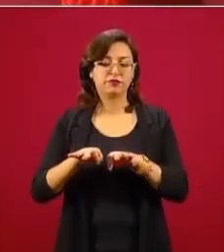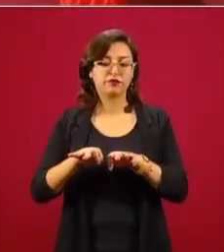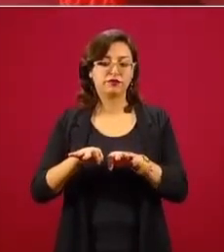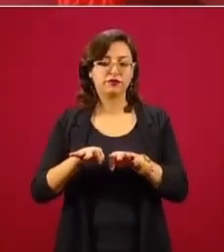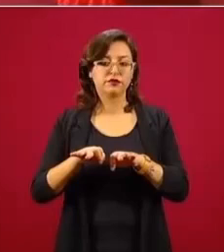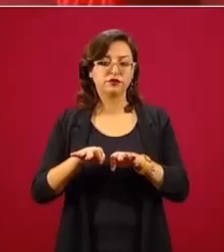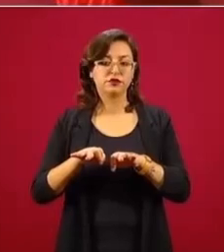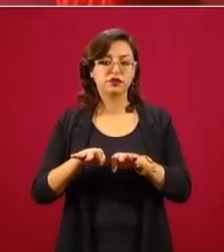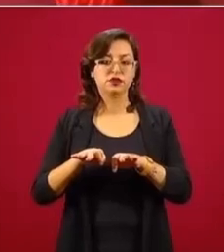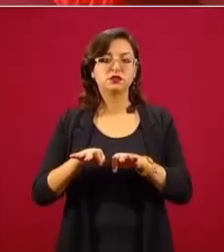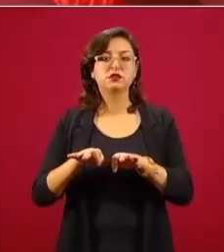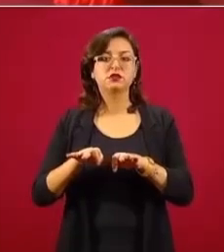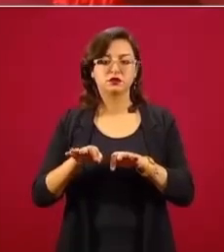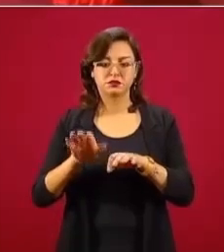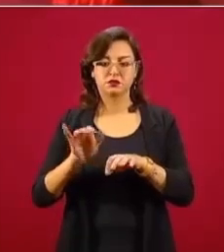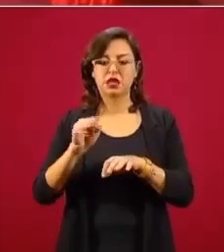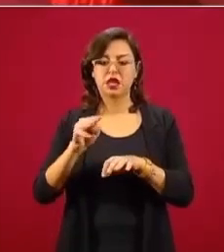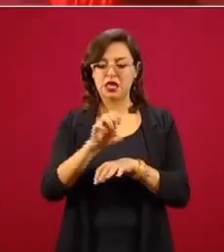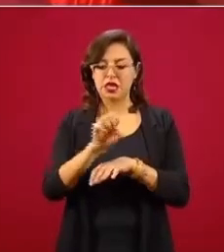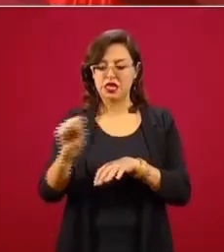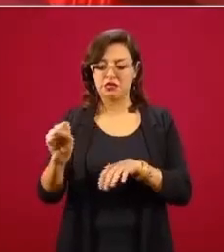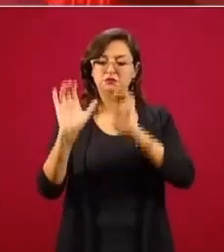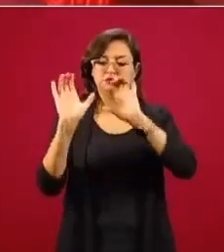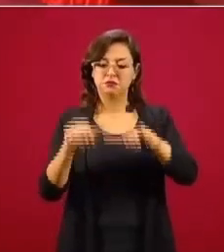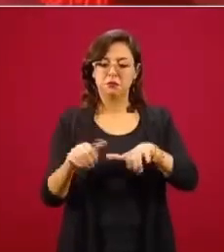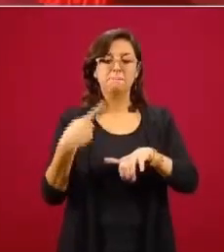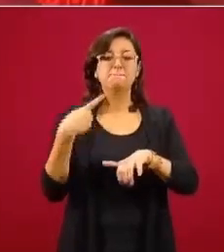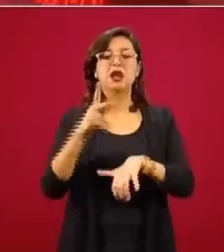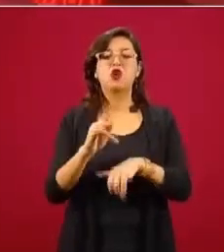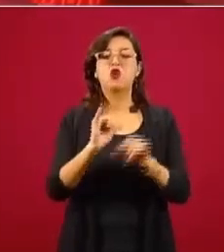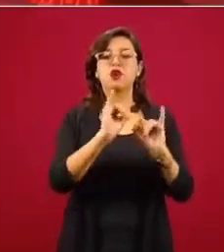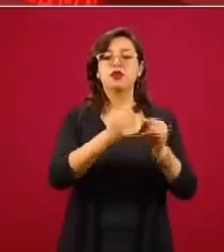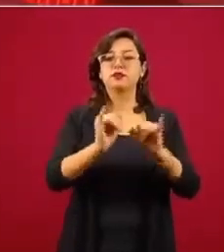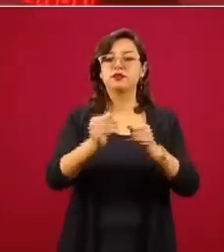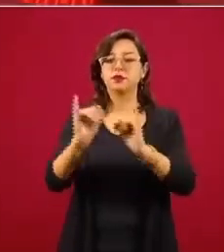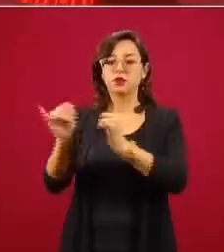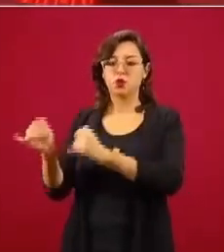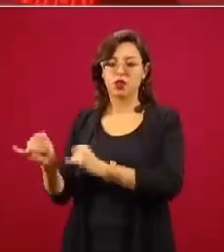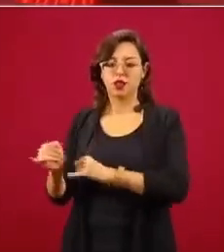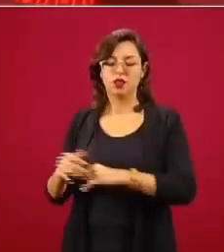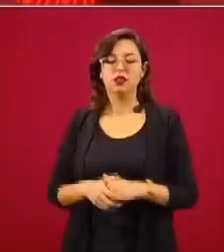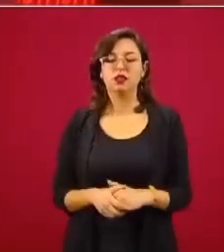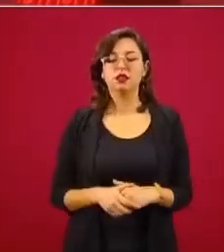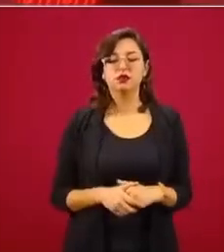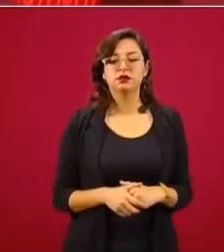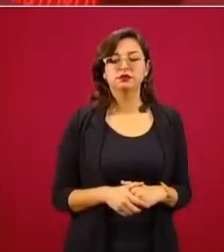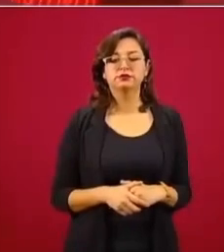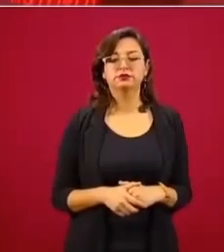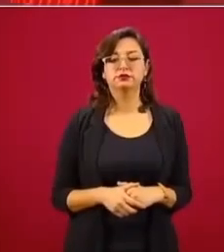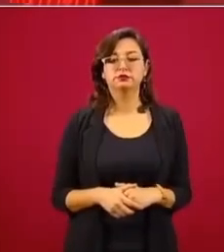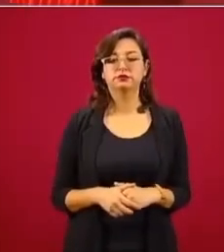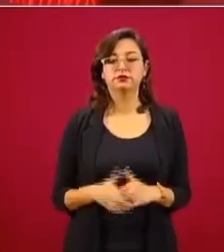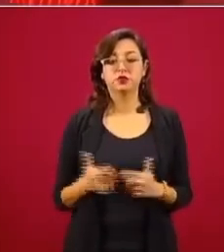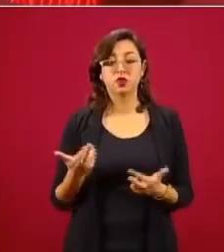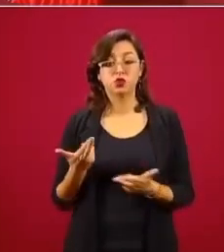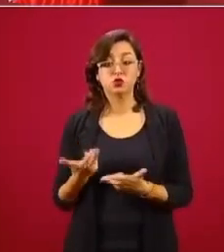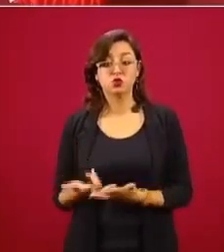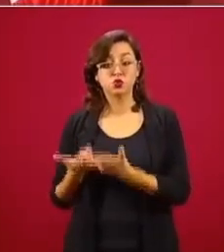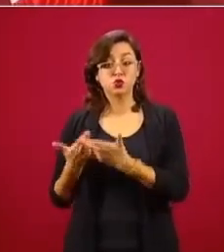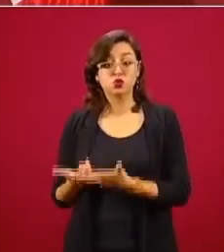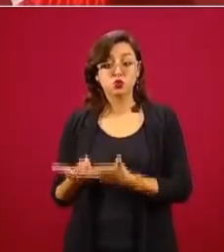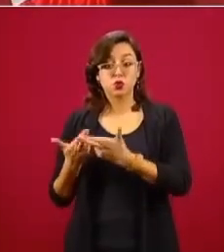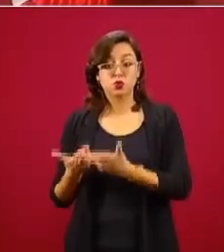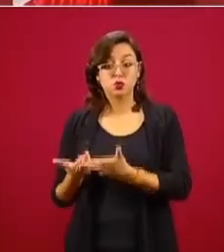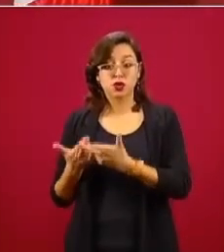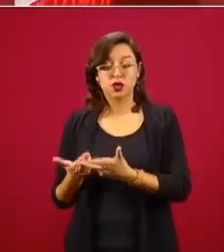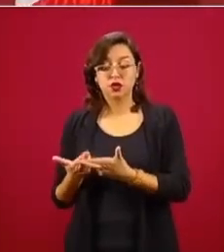en el seguro social de manera individual y el resto es lo que se va a utilizar porque se están